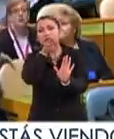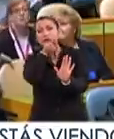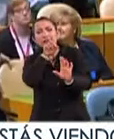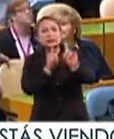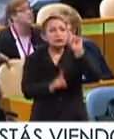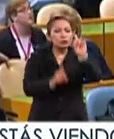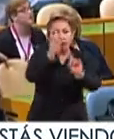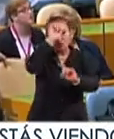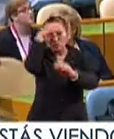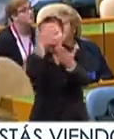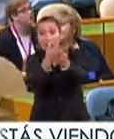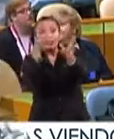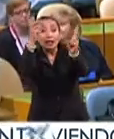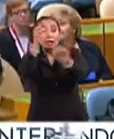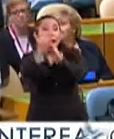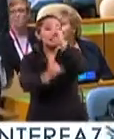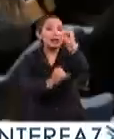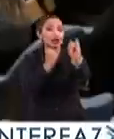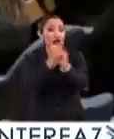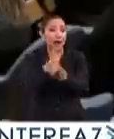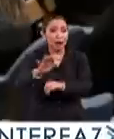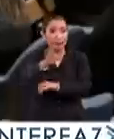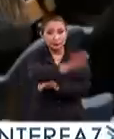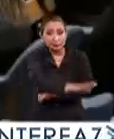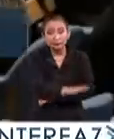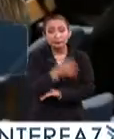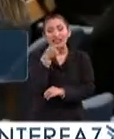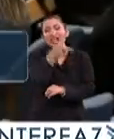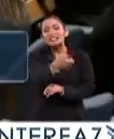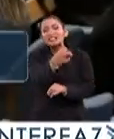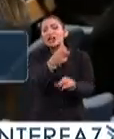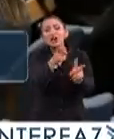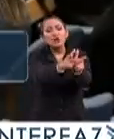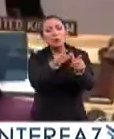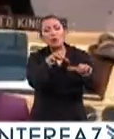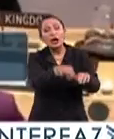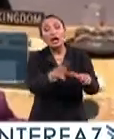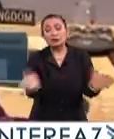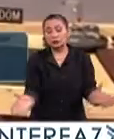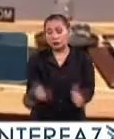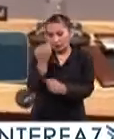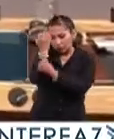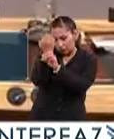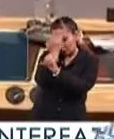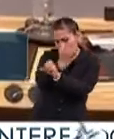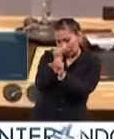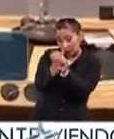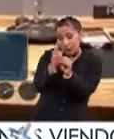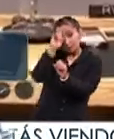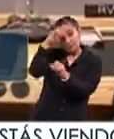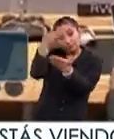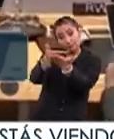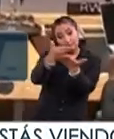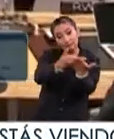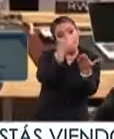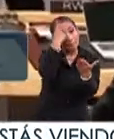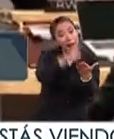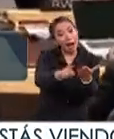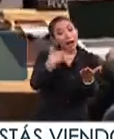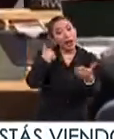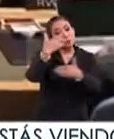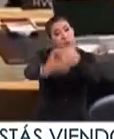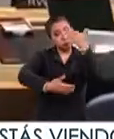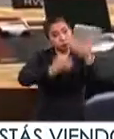preocupaciones y sugerencias sobre asuntos internacionales. La función de ese organismo es promover estudios y hacer recomendaciones para procurar